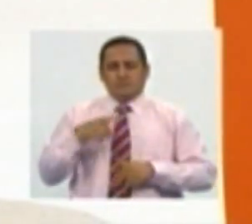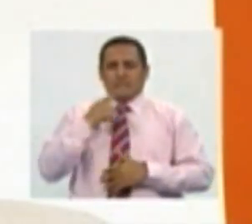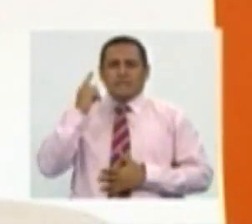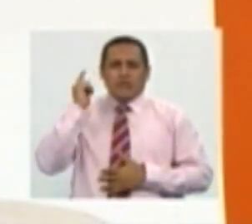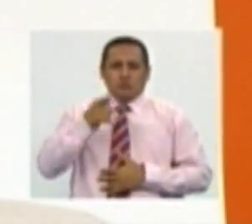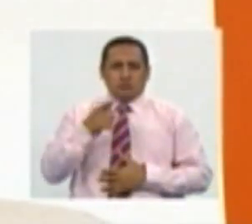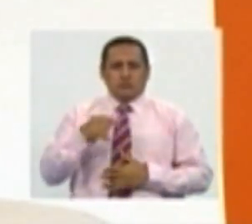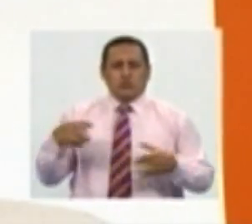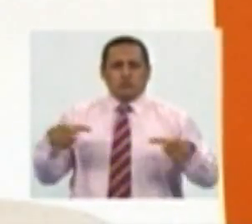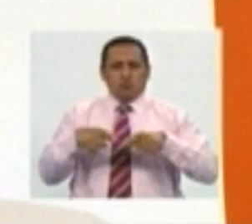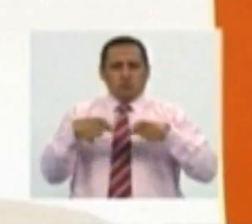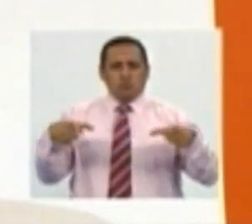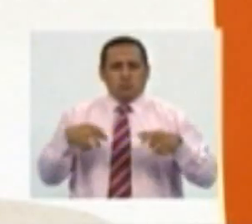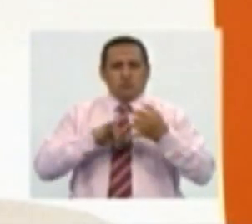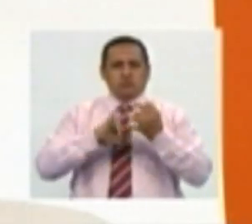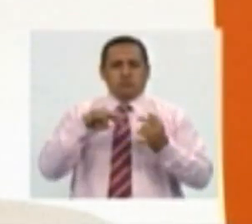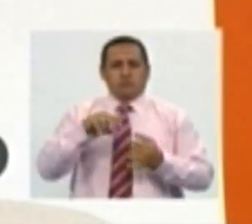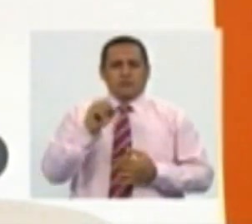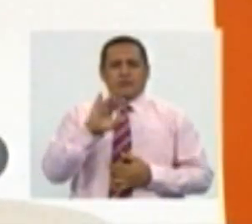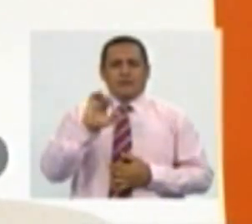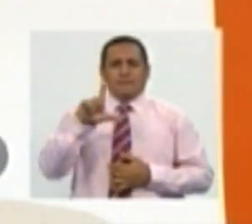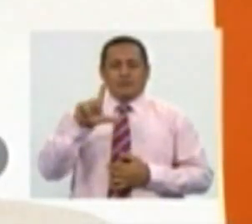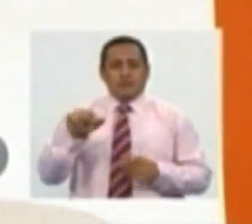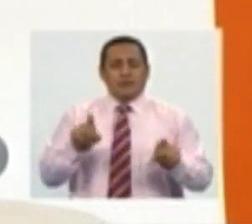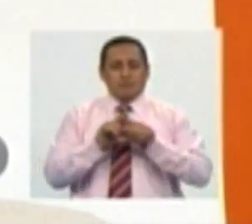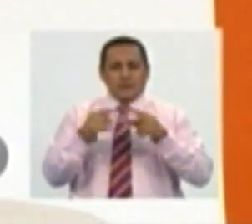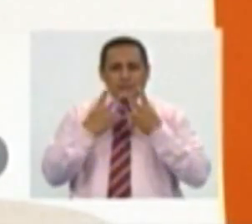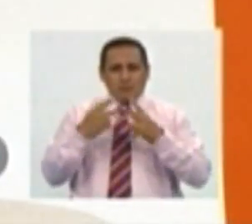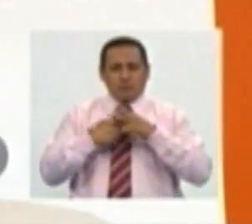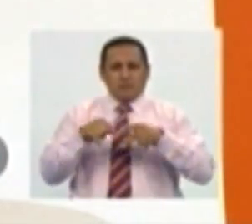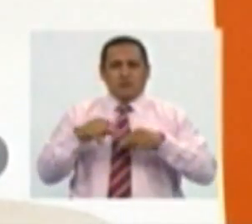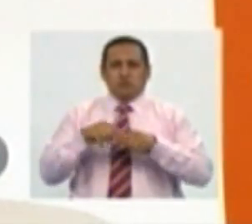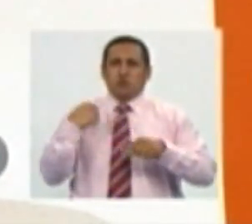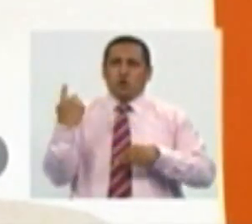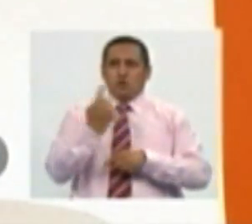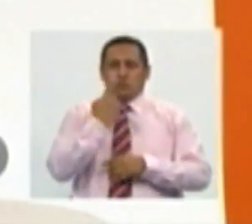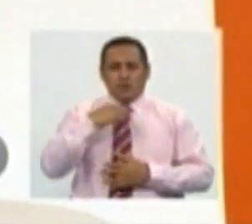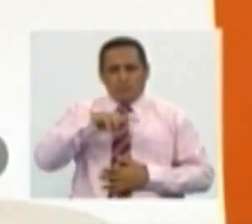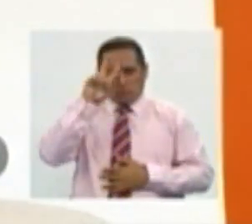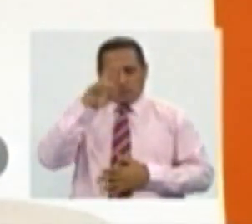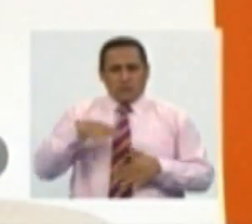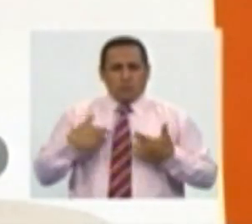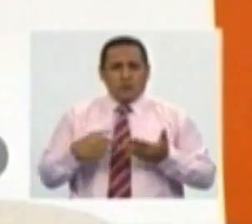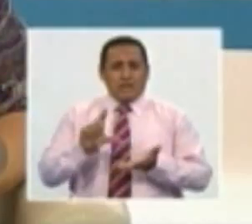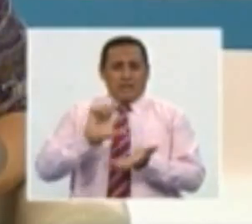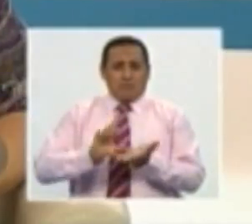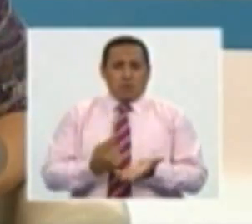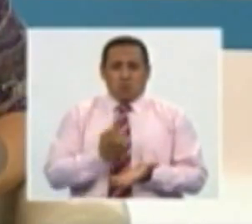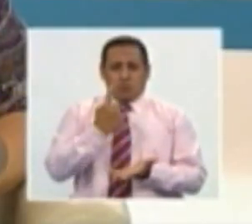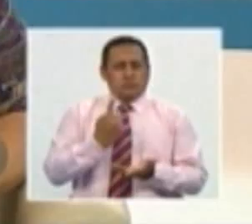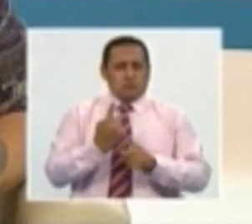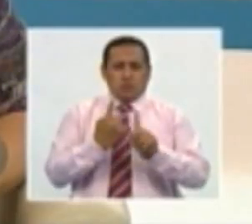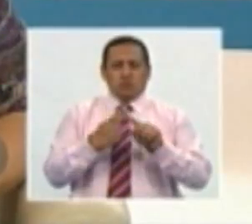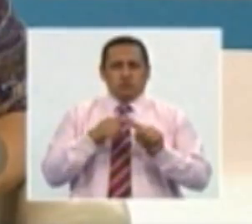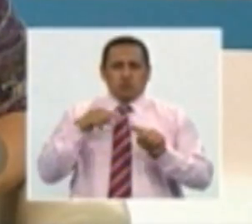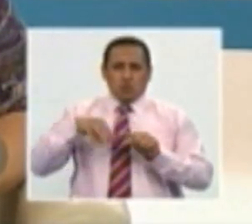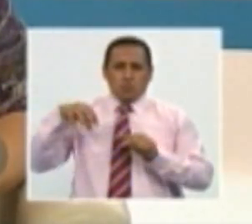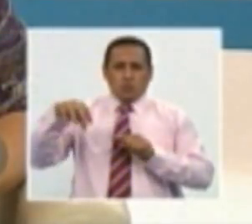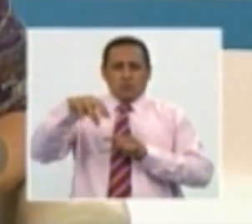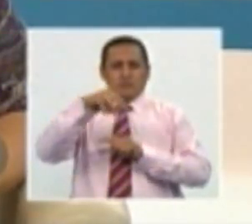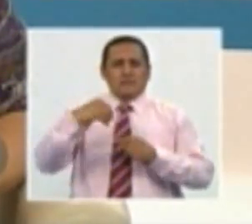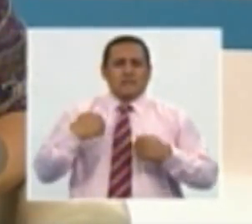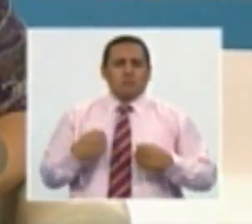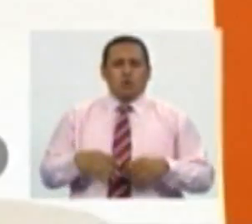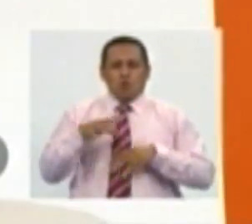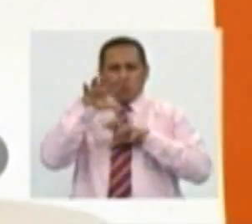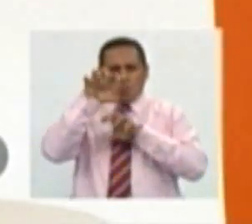su denuncia ante la mesa de partes SUNAFIL. Estamos abriendo intendencias a nivel nacional, así que no solamente en Lima funciona SUNAFIL, ya